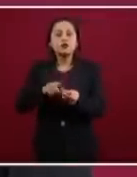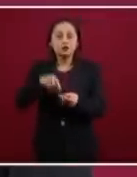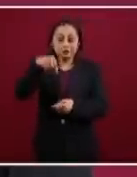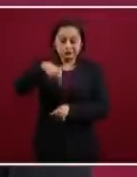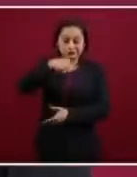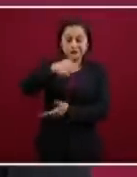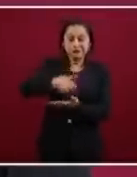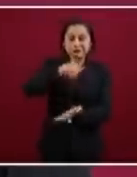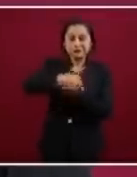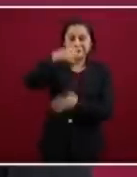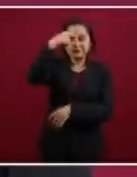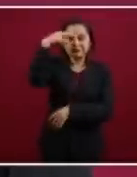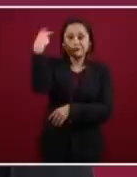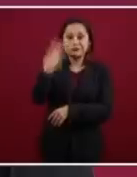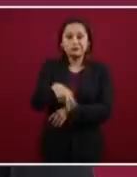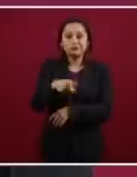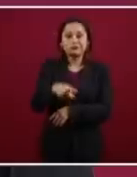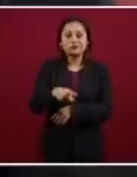capital